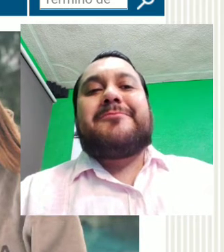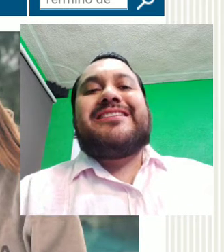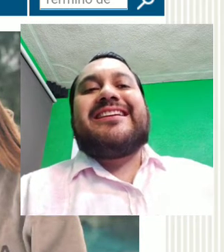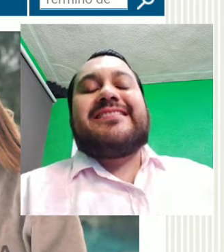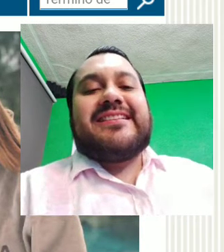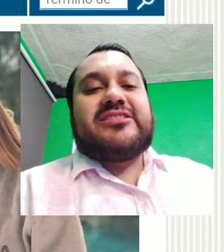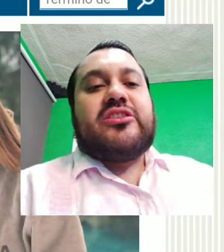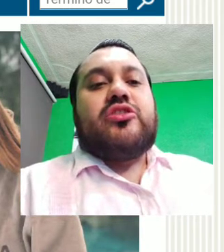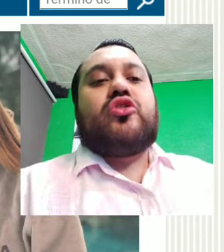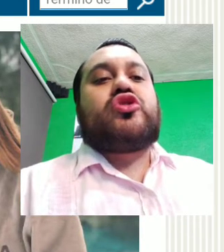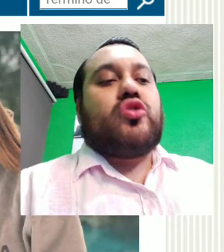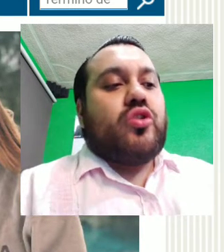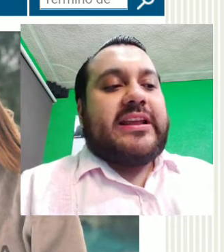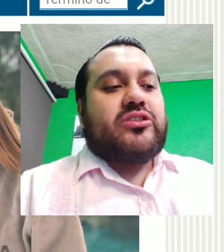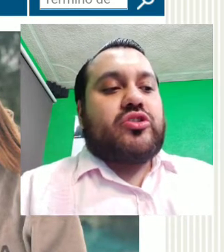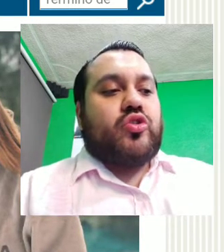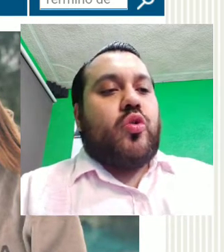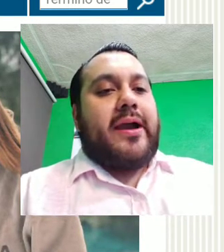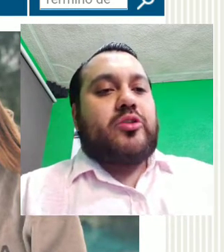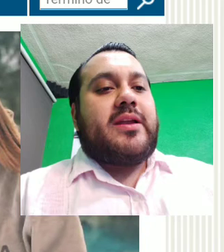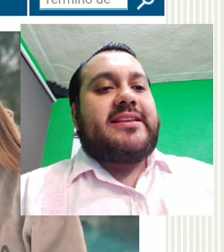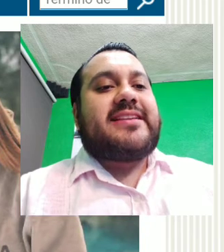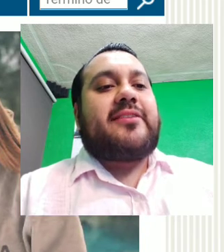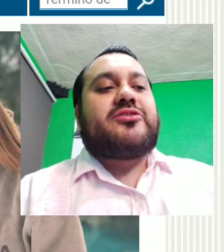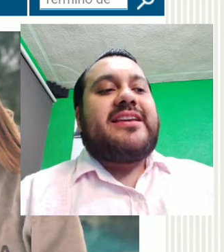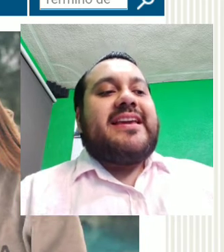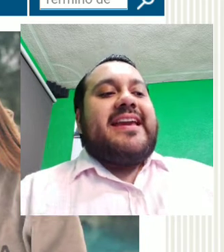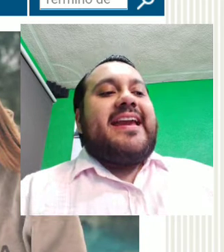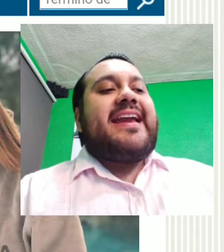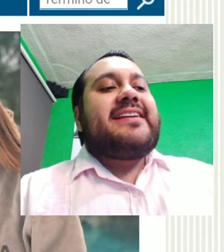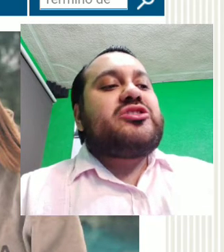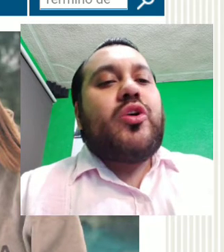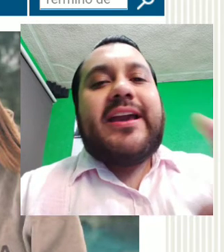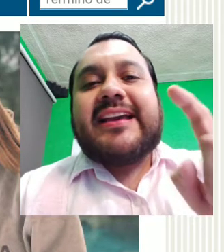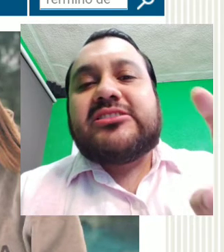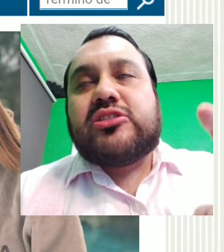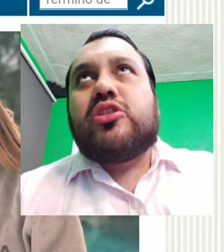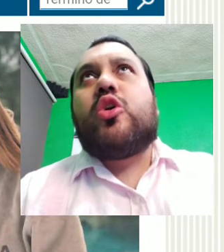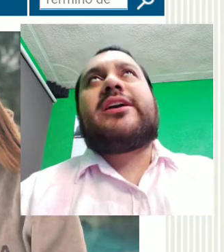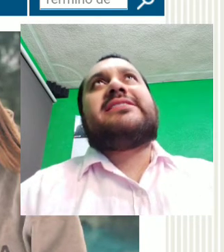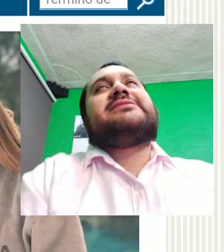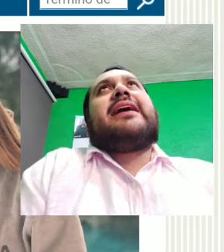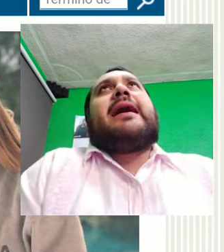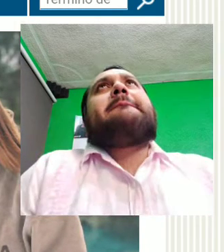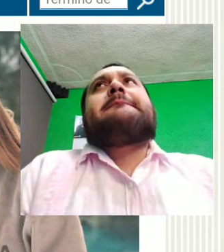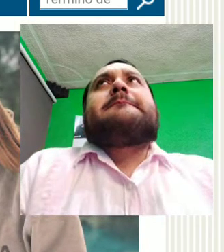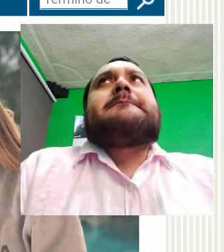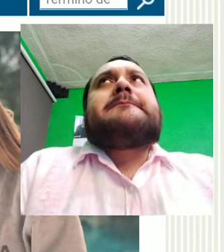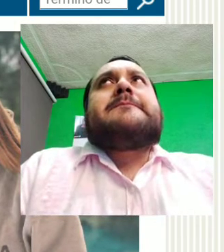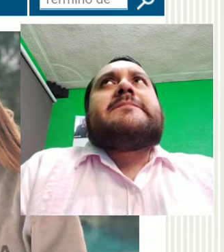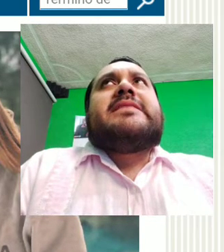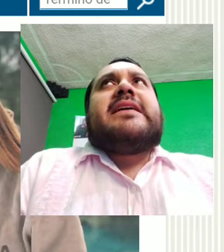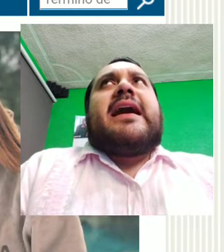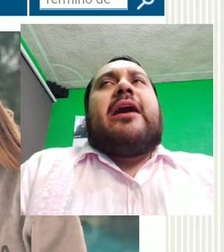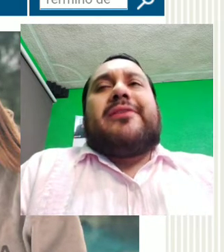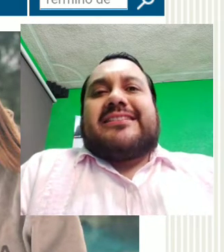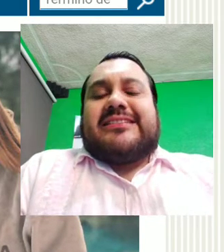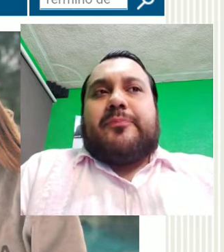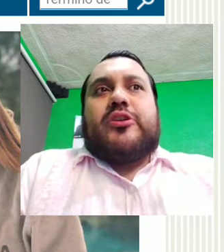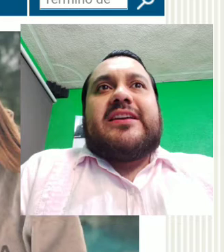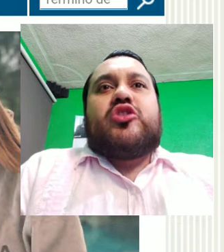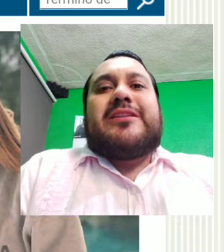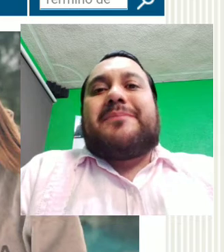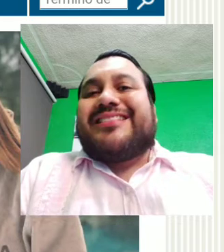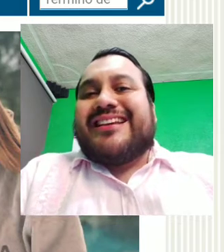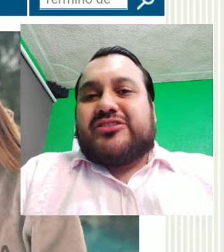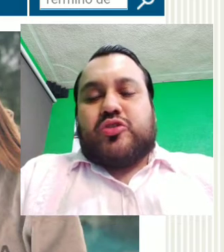intervinientes no son correctos o actualizados eso es lo que está ahora